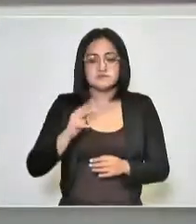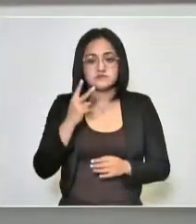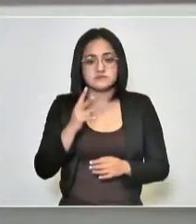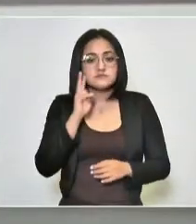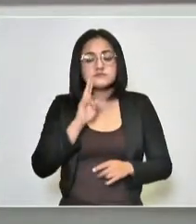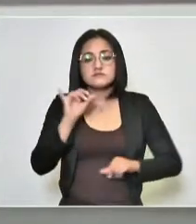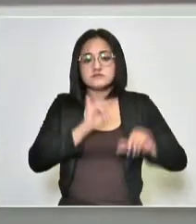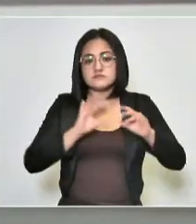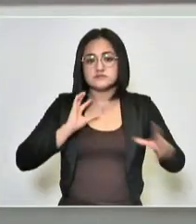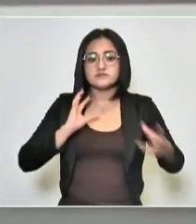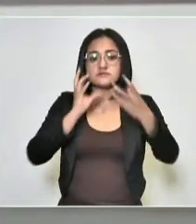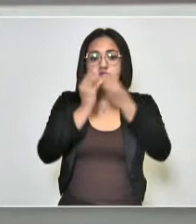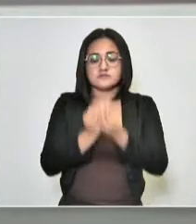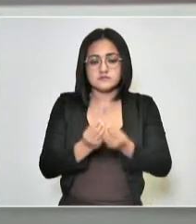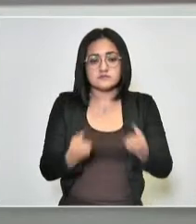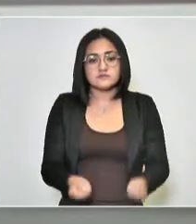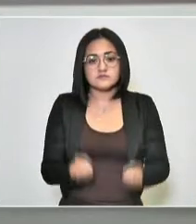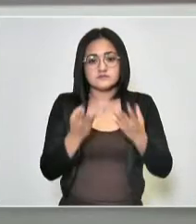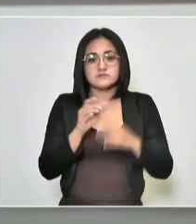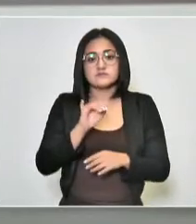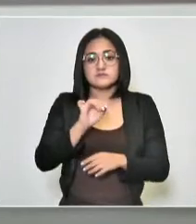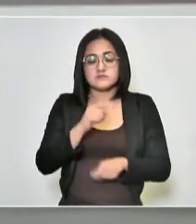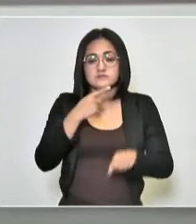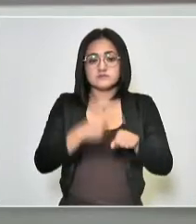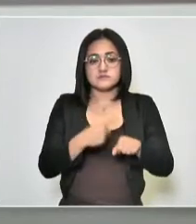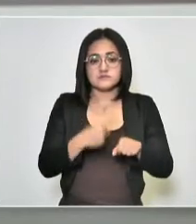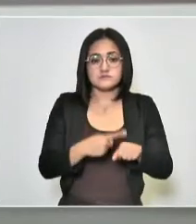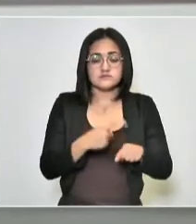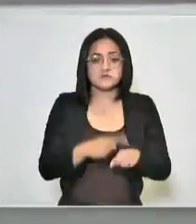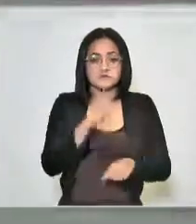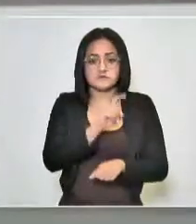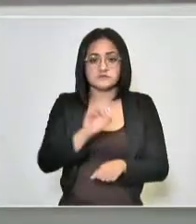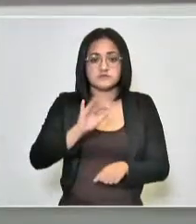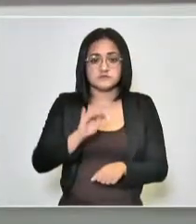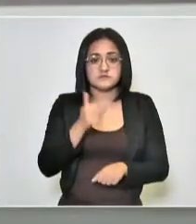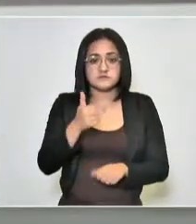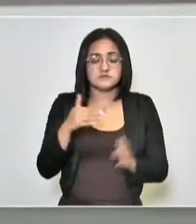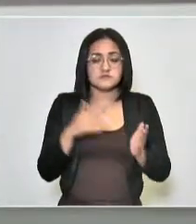250,352 muestras procesadas, con un acumulado de casos positivos de